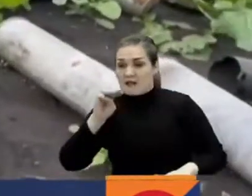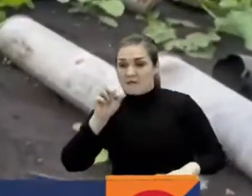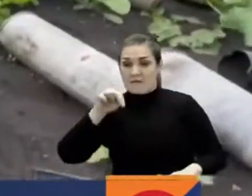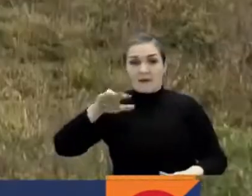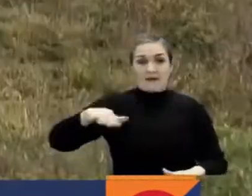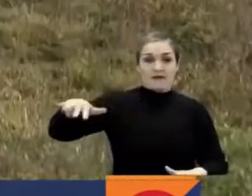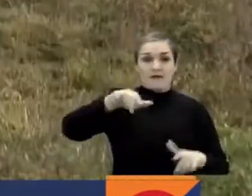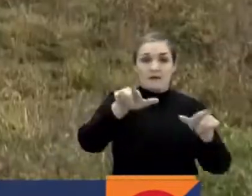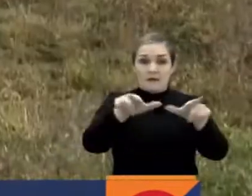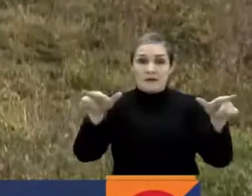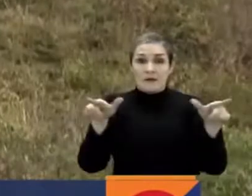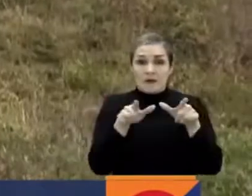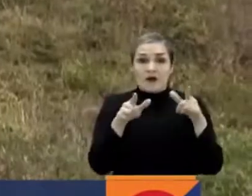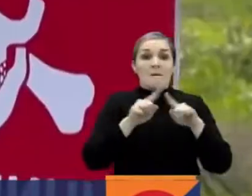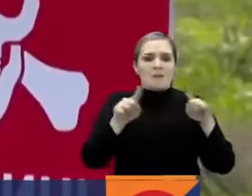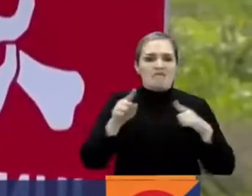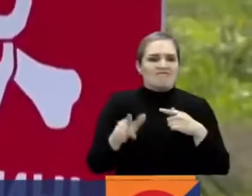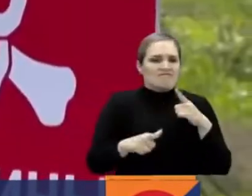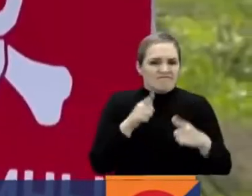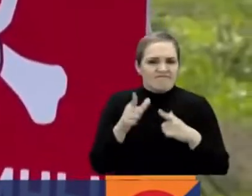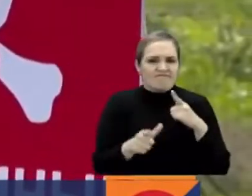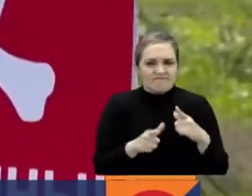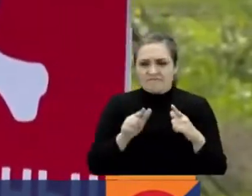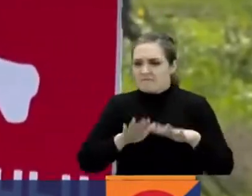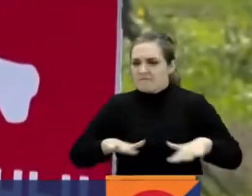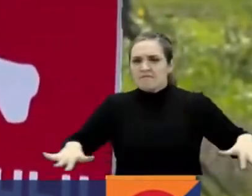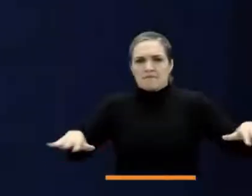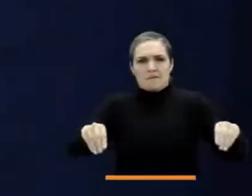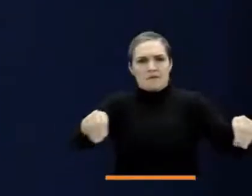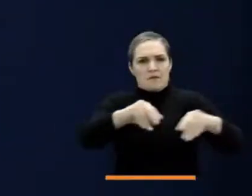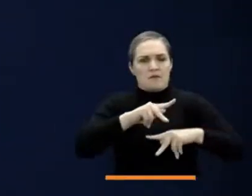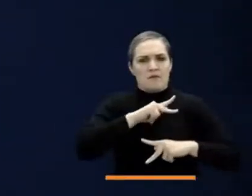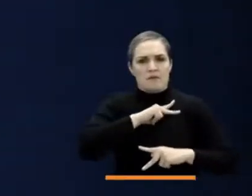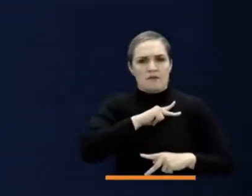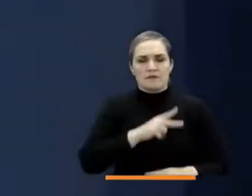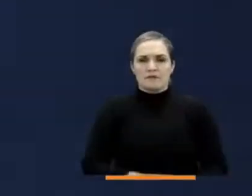se fatiga en hacer rehabitable palmo a palmo su suelo.